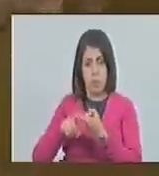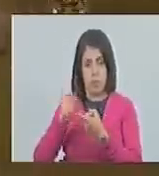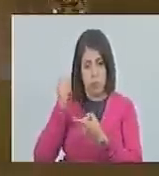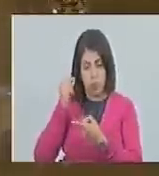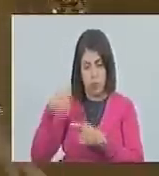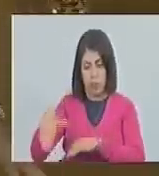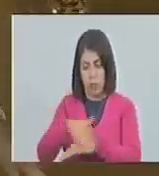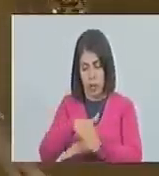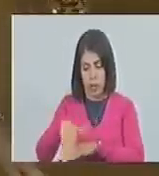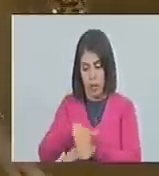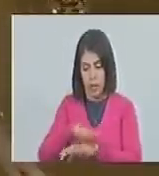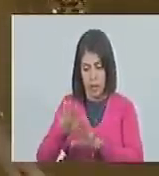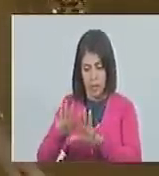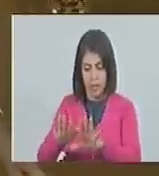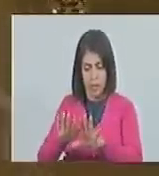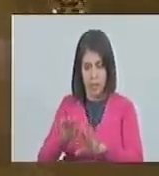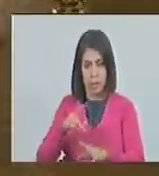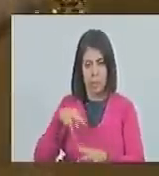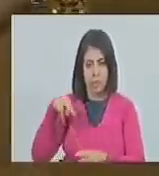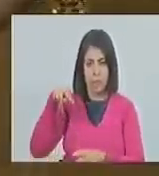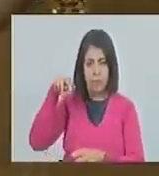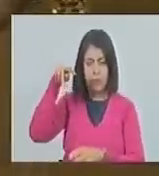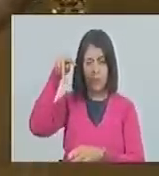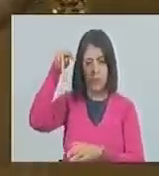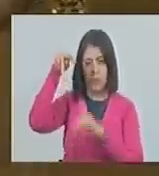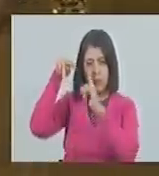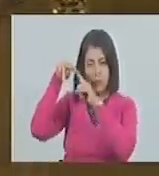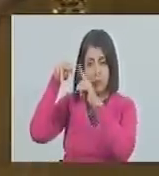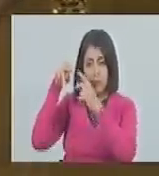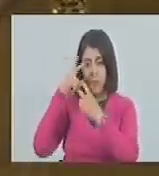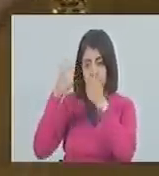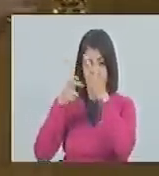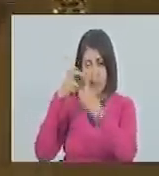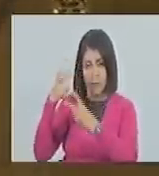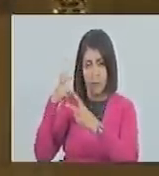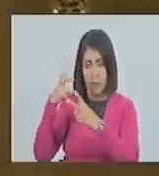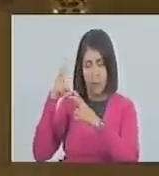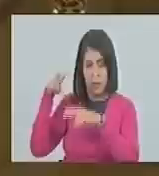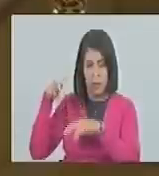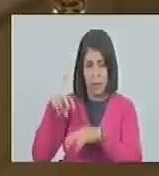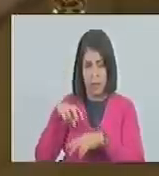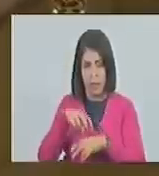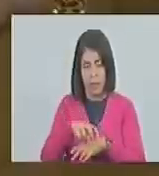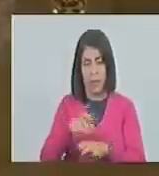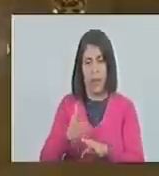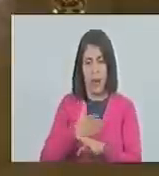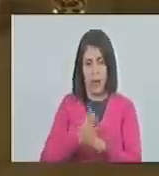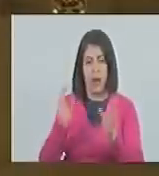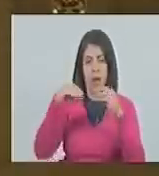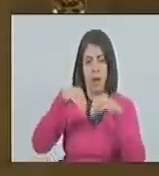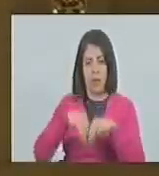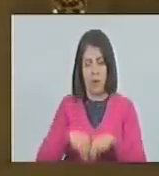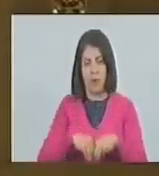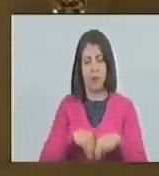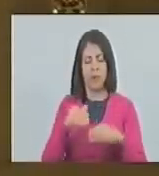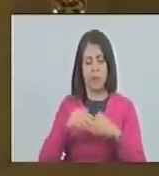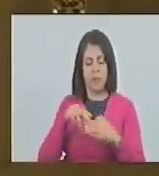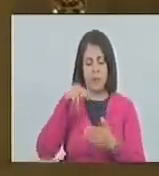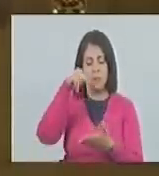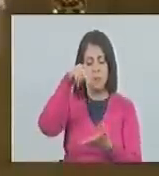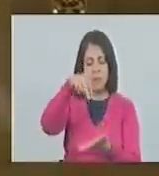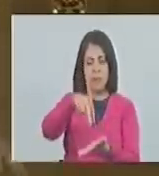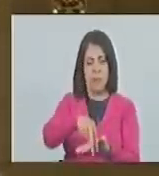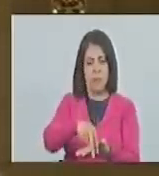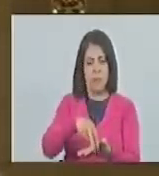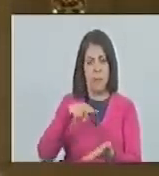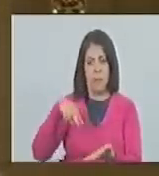calle, y cuando ella salía de la visita, ya nos poníamos previamente de acuerdo, ella se situaba en la acera y